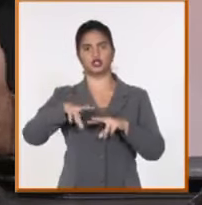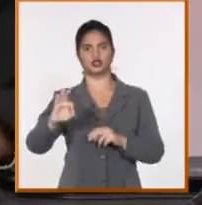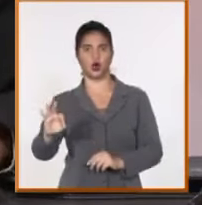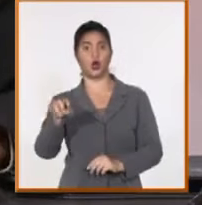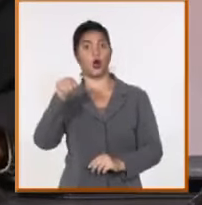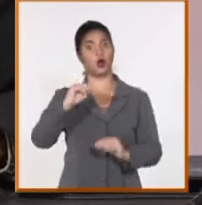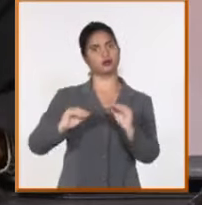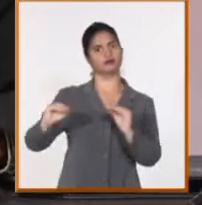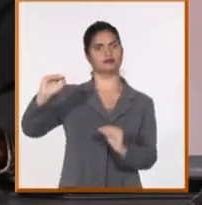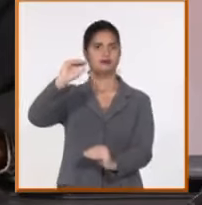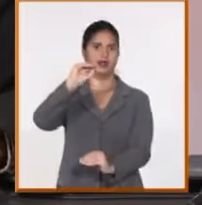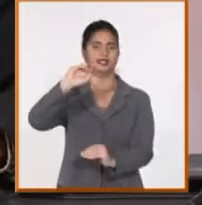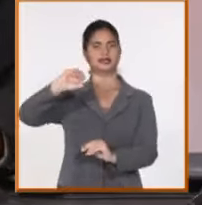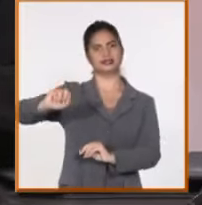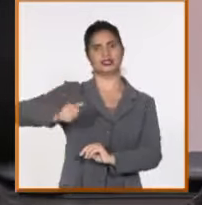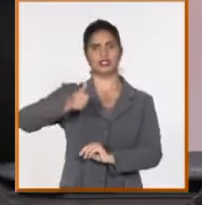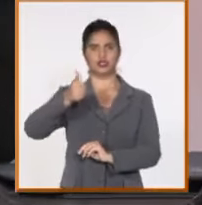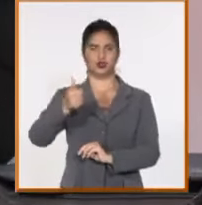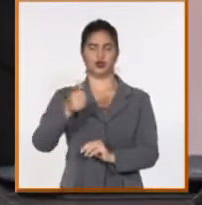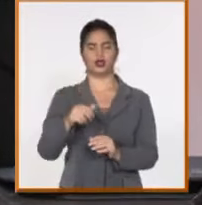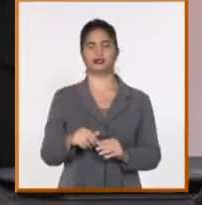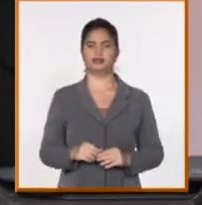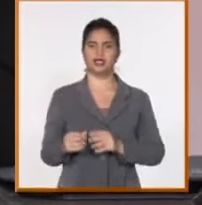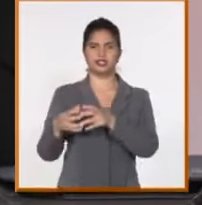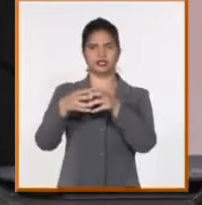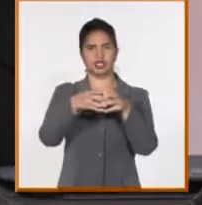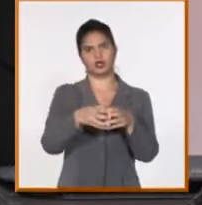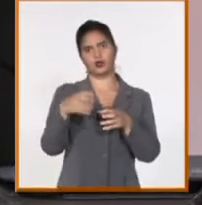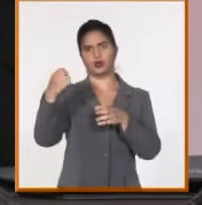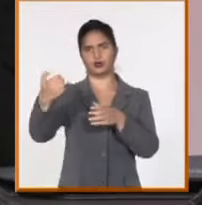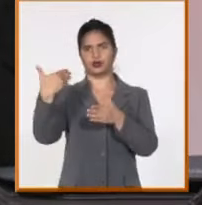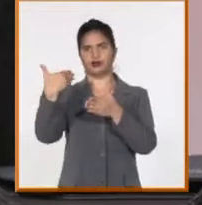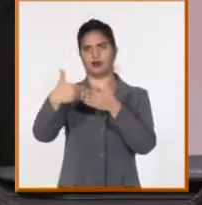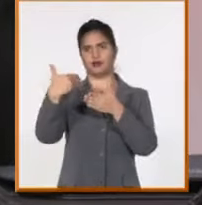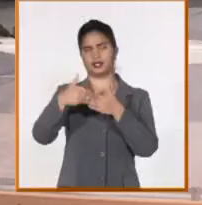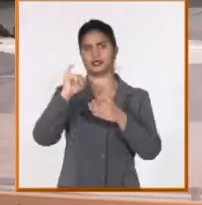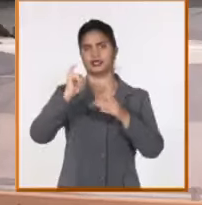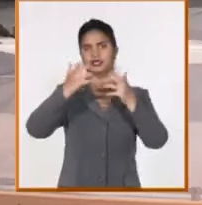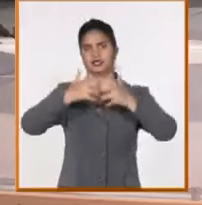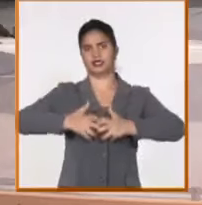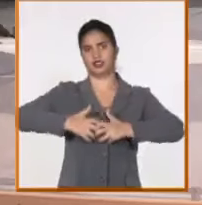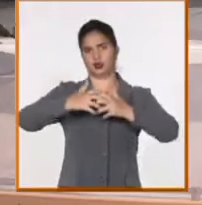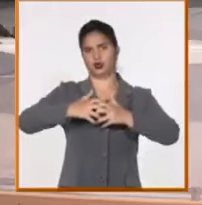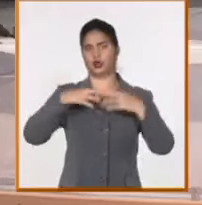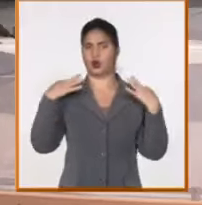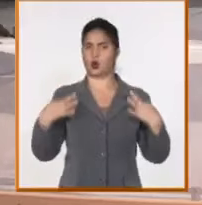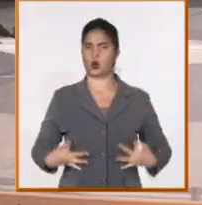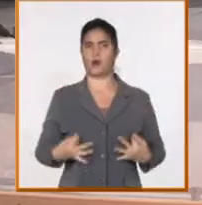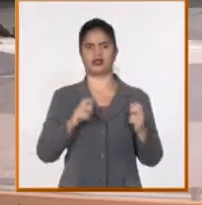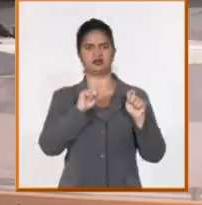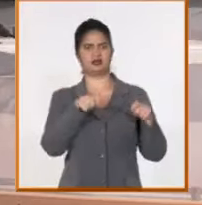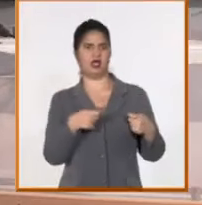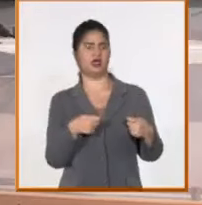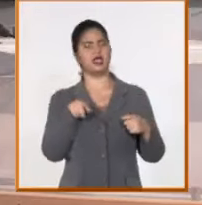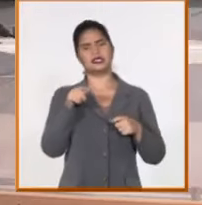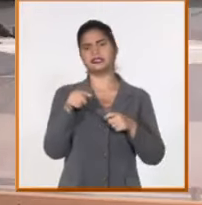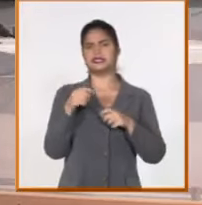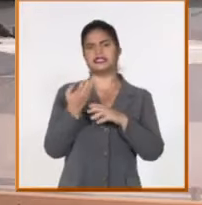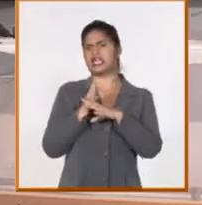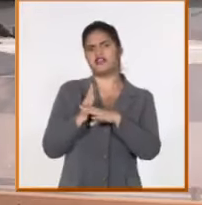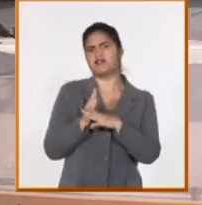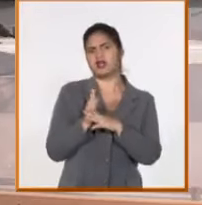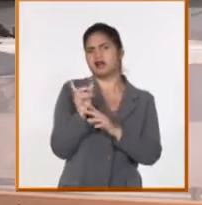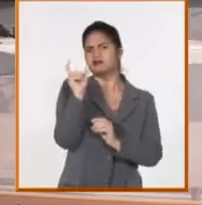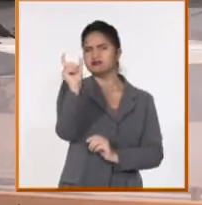de esta entidad de el grupo empresarial de la industria ligera Qué es industrias nexu marilin A qué se